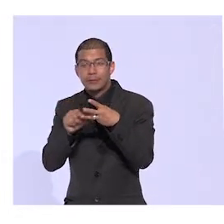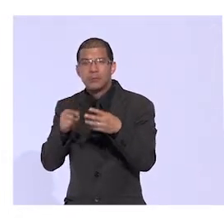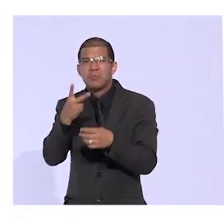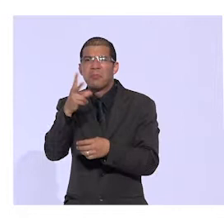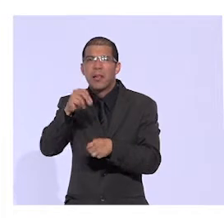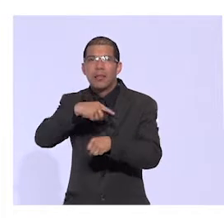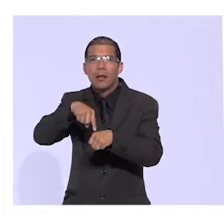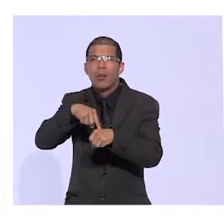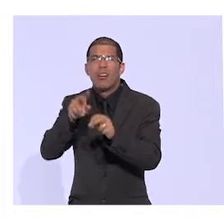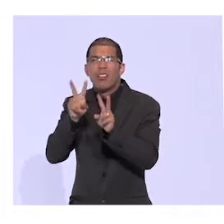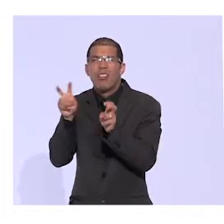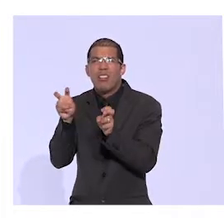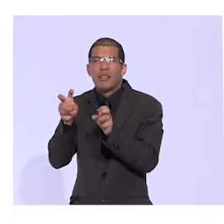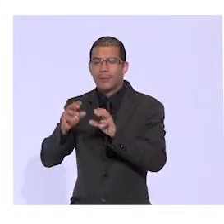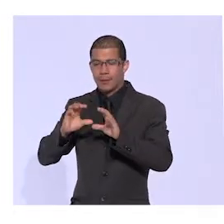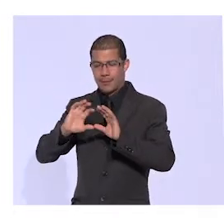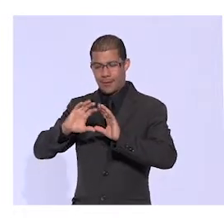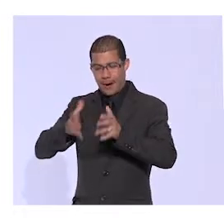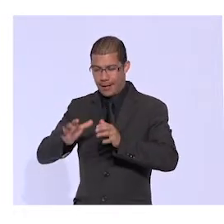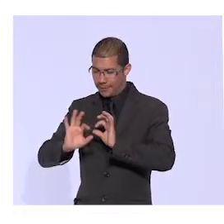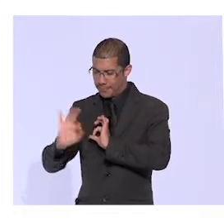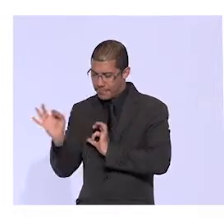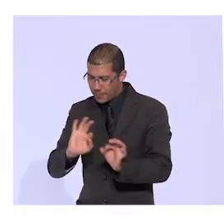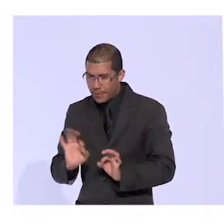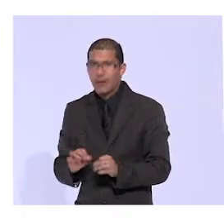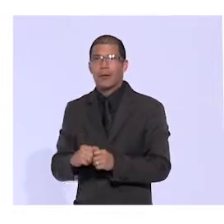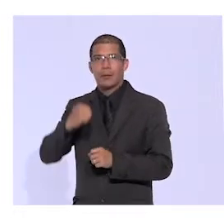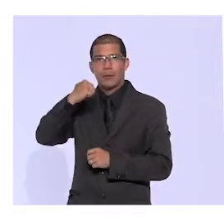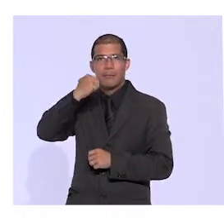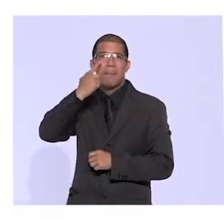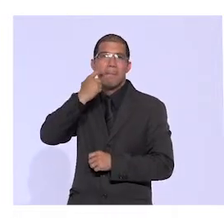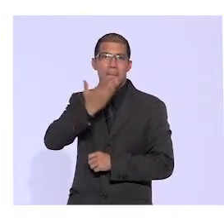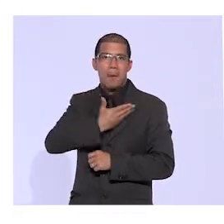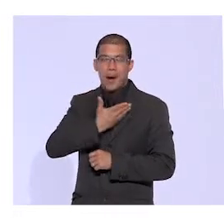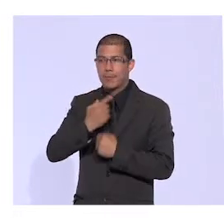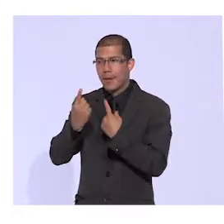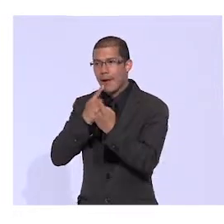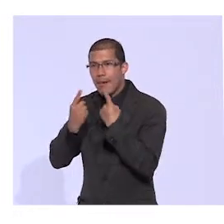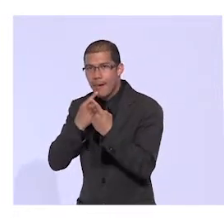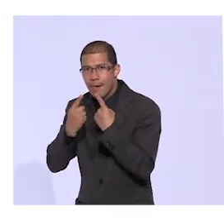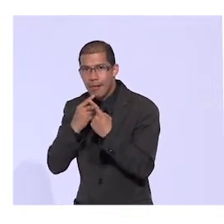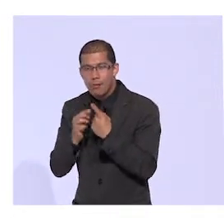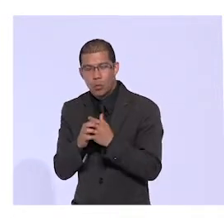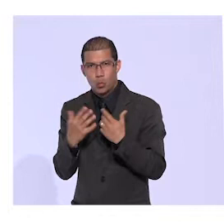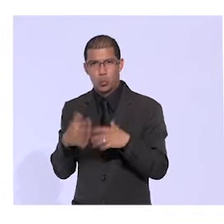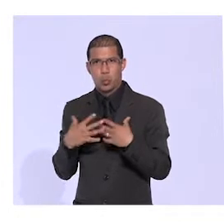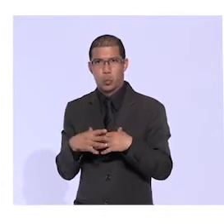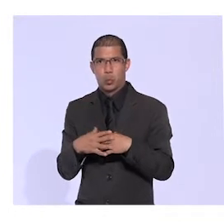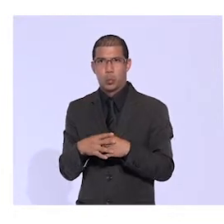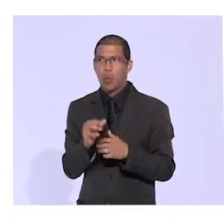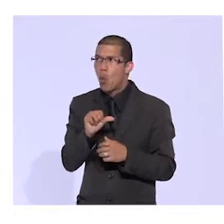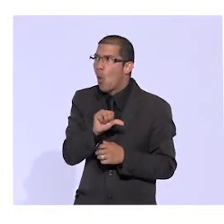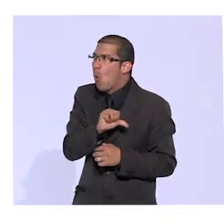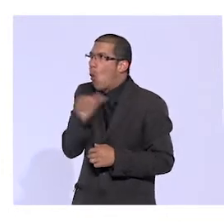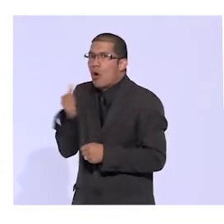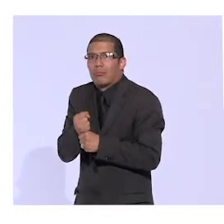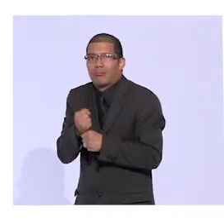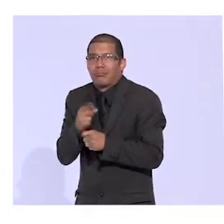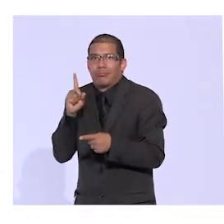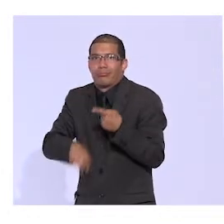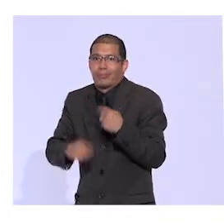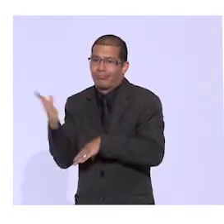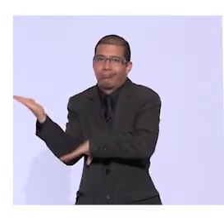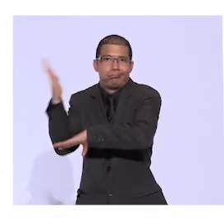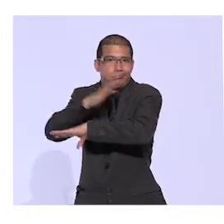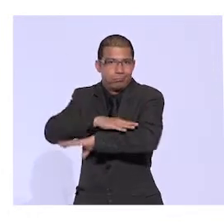preparar clases, es decir, dedican a la docencia entre 45 y 50 horas. Lógicamente no le da tiempo a trabajar en otra cosa, desde luego. Entonces, a tiempo